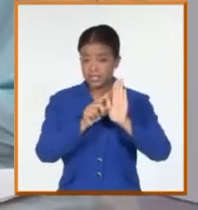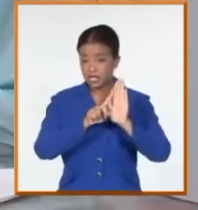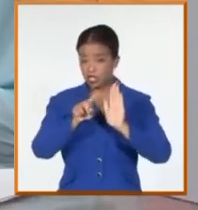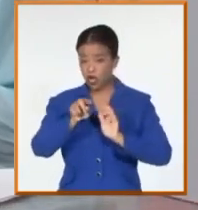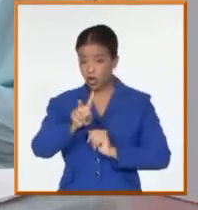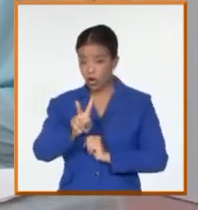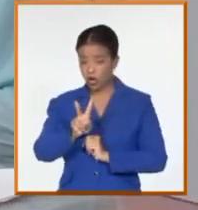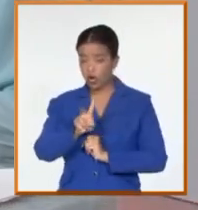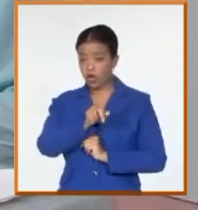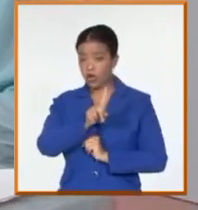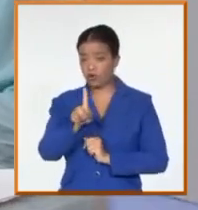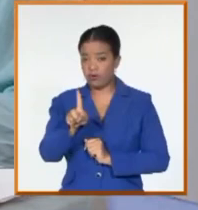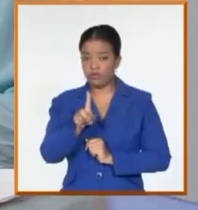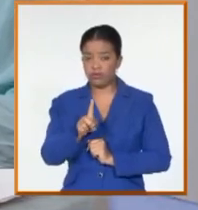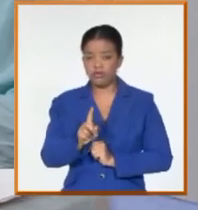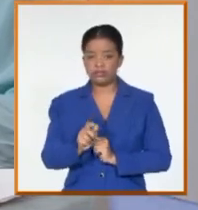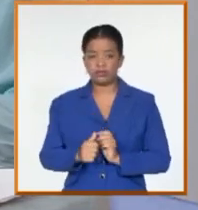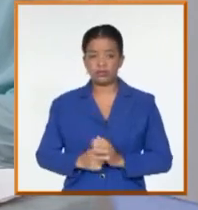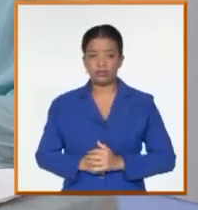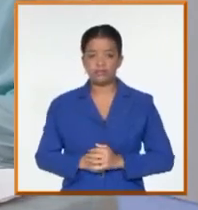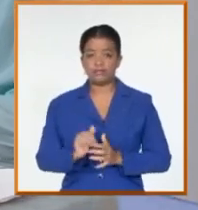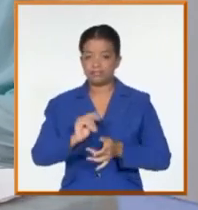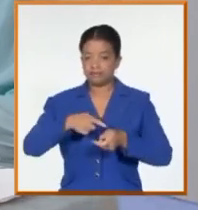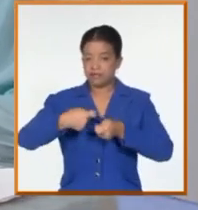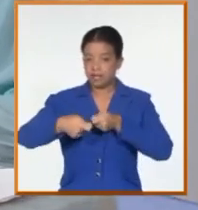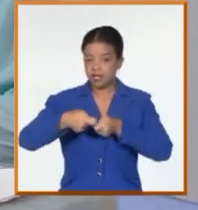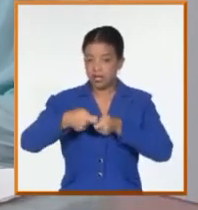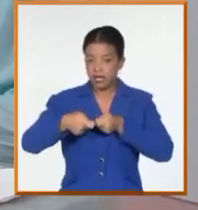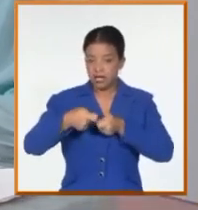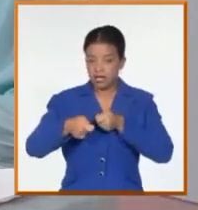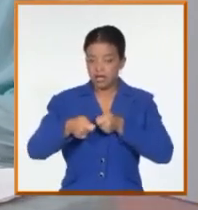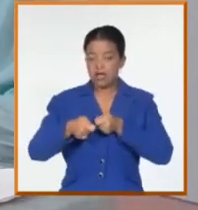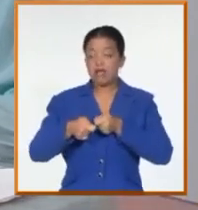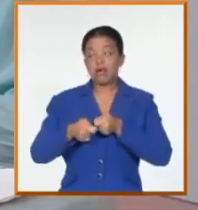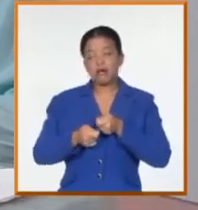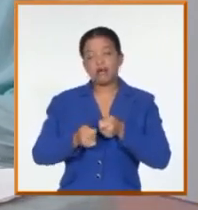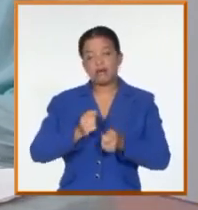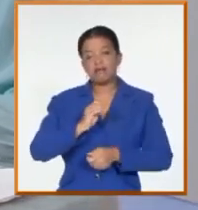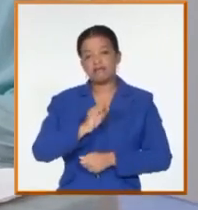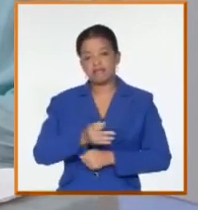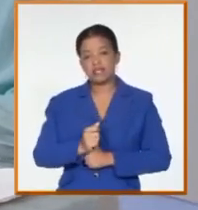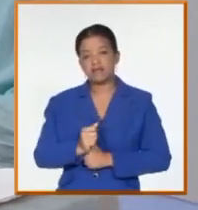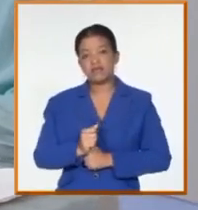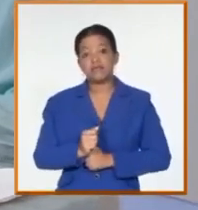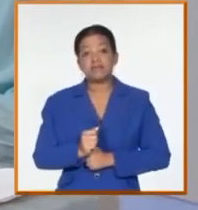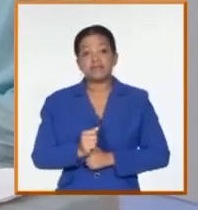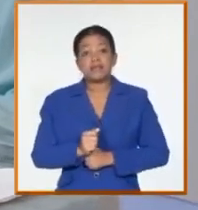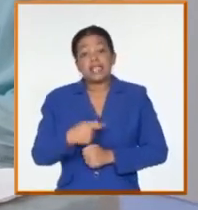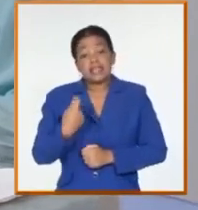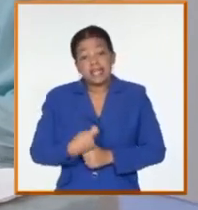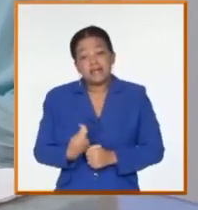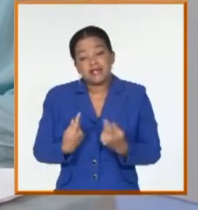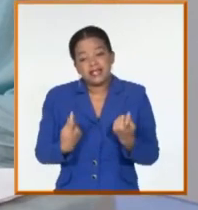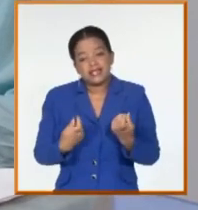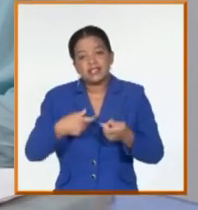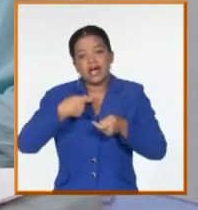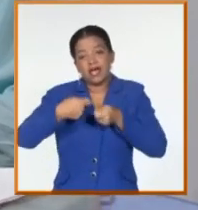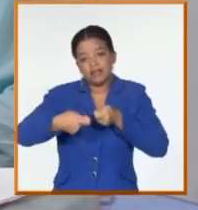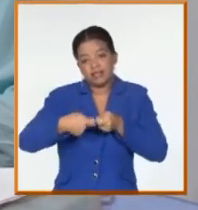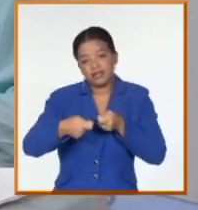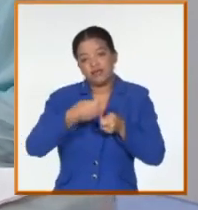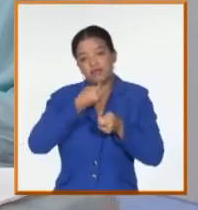bancarización con el tema de la caja extra por supuesto está en la medida que existe efectivo para poder asumir los pagos